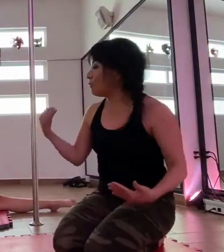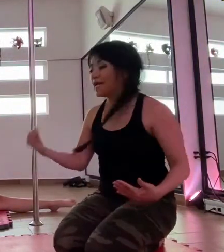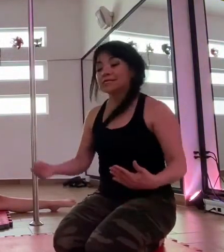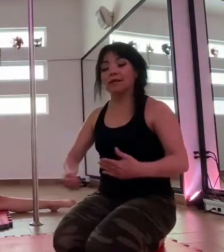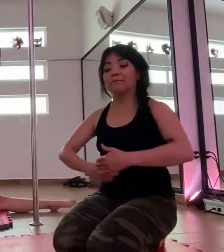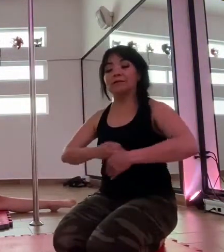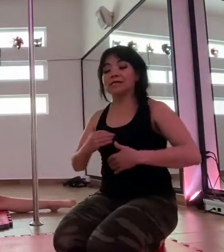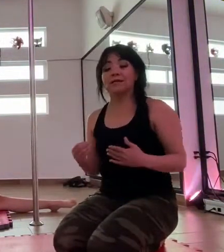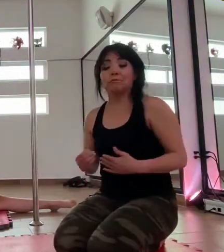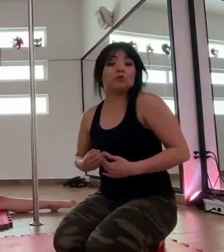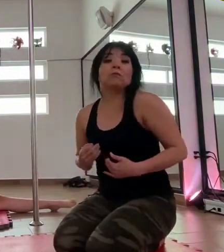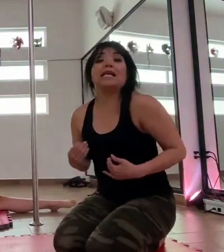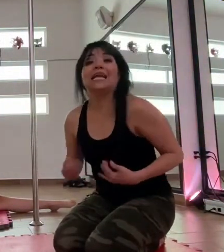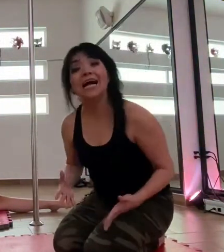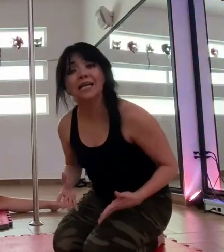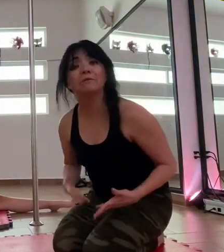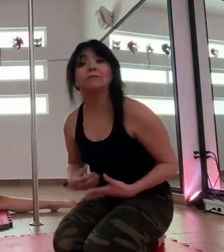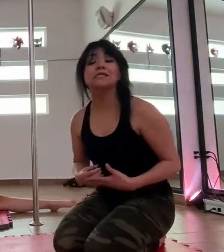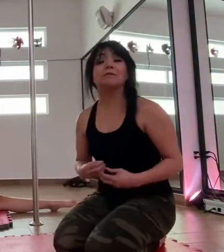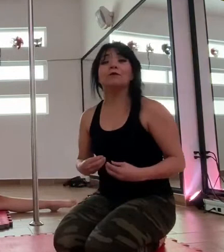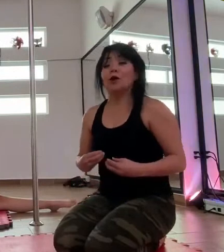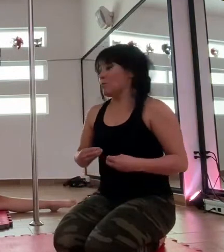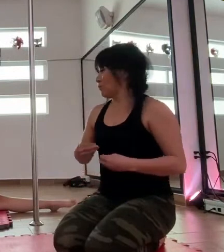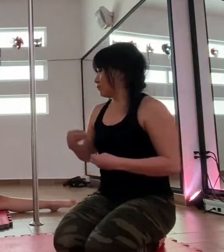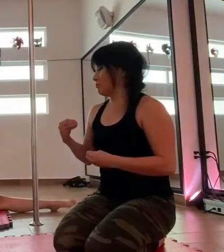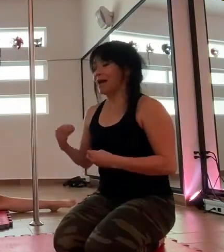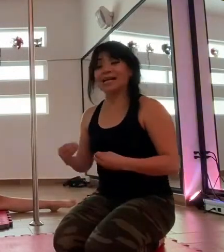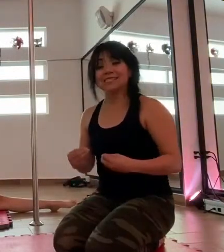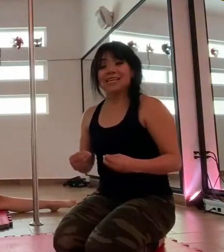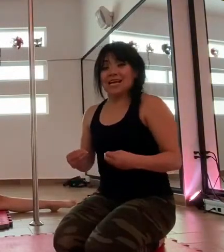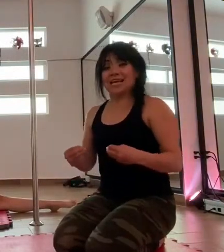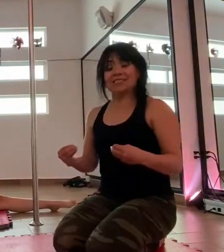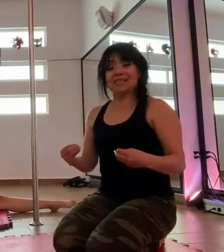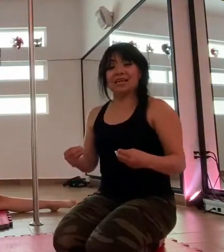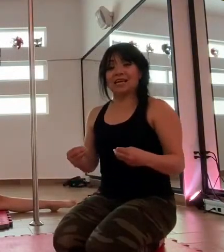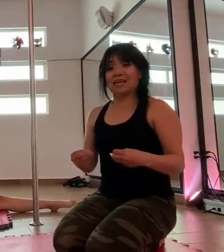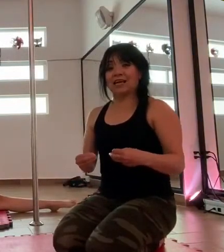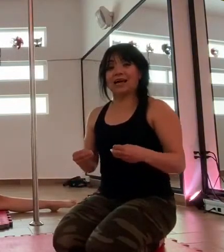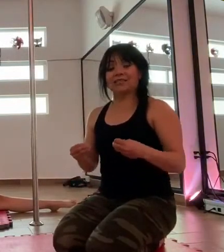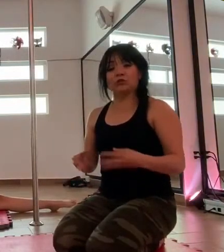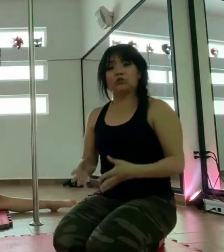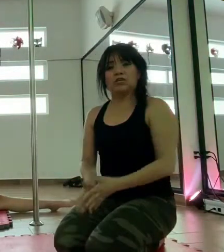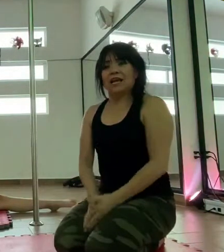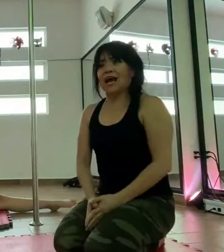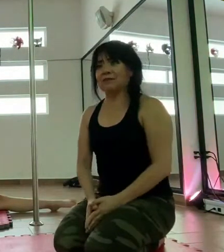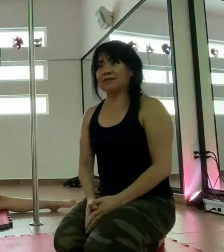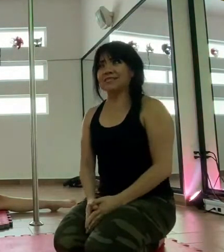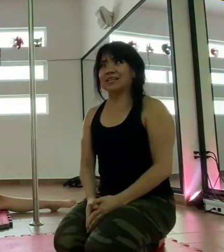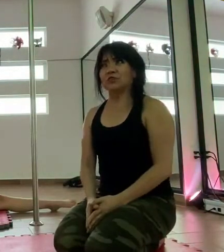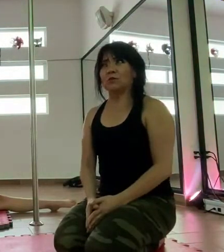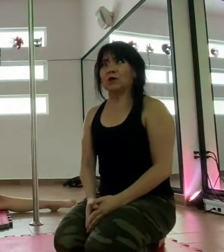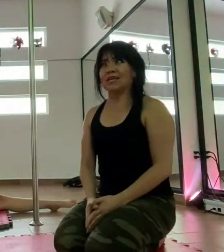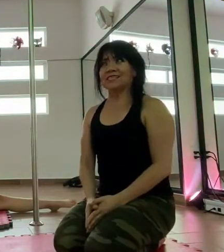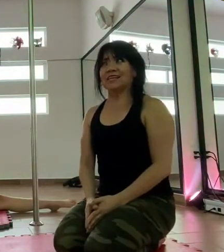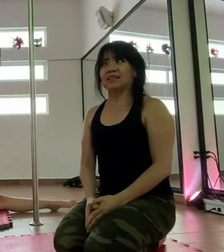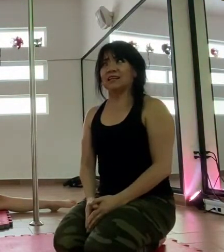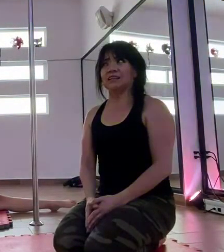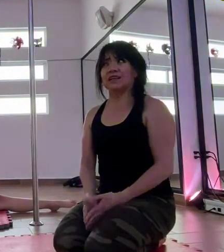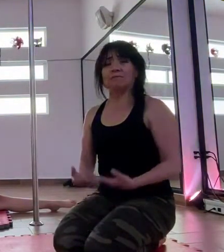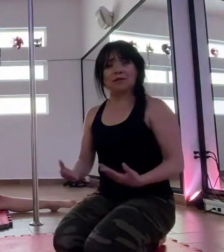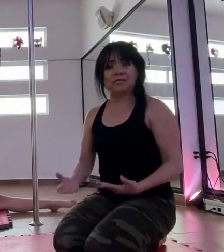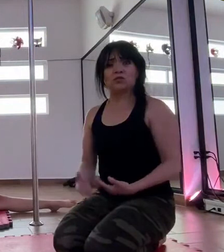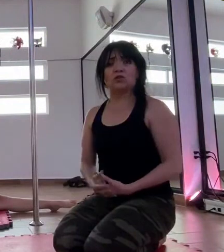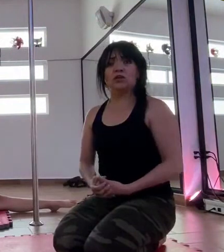por moverse, empiecen por bailar, empiecen por más actitud. Hay veces que yo veo las